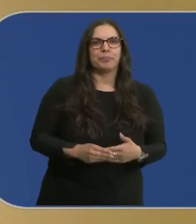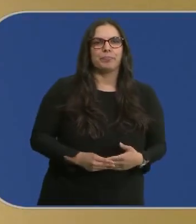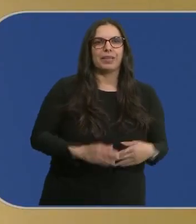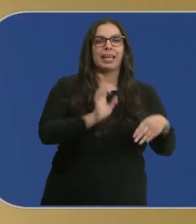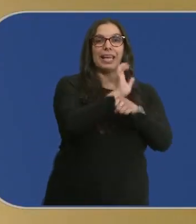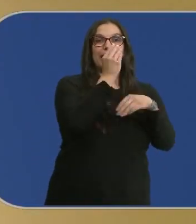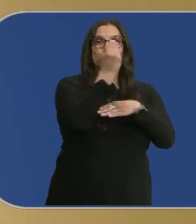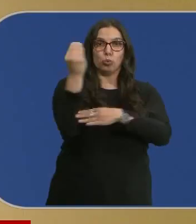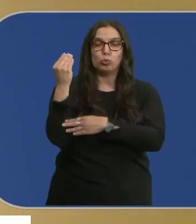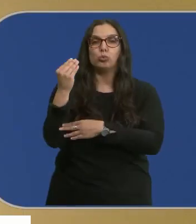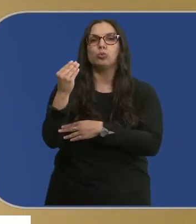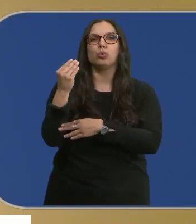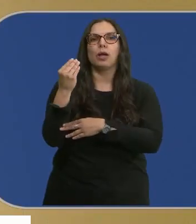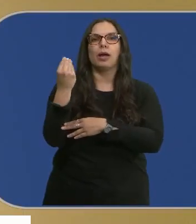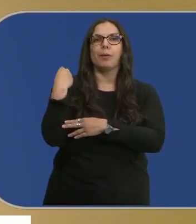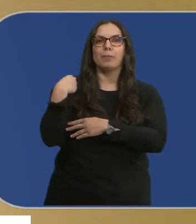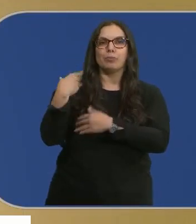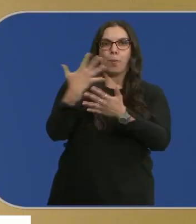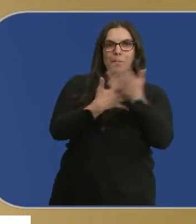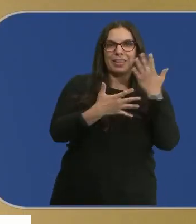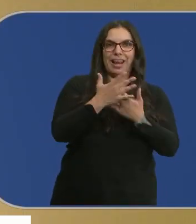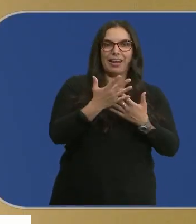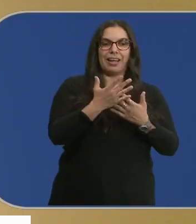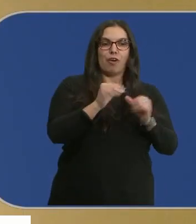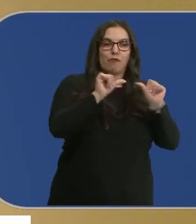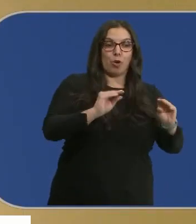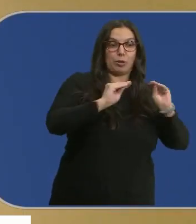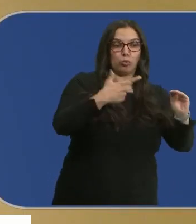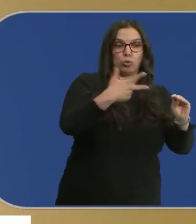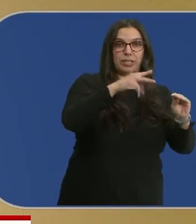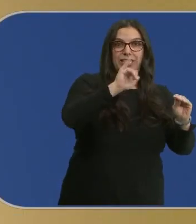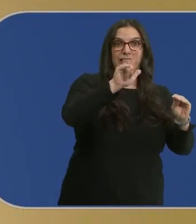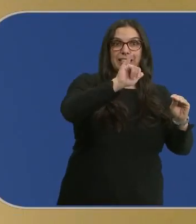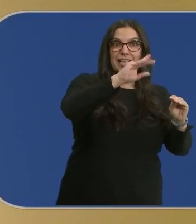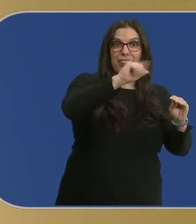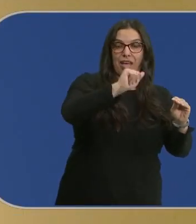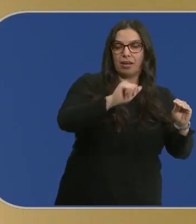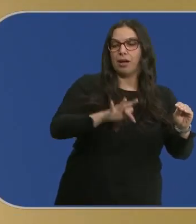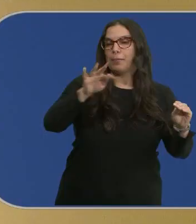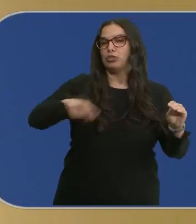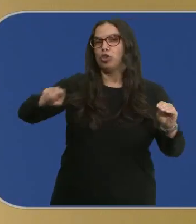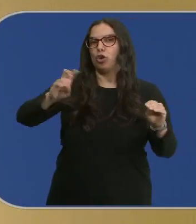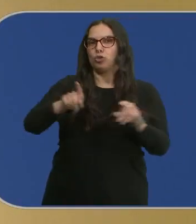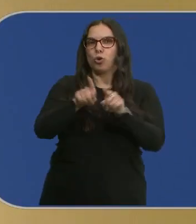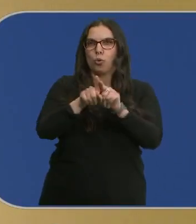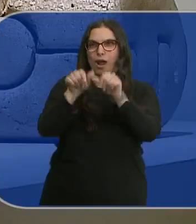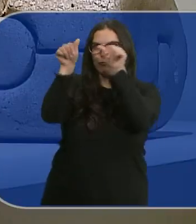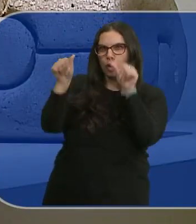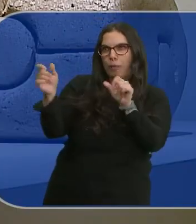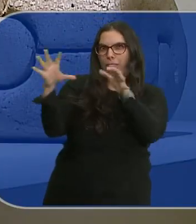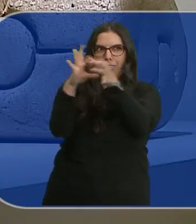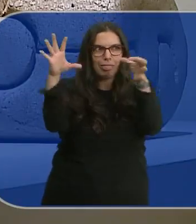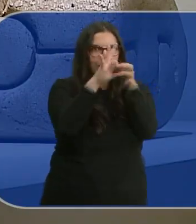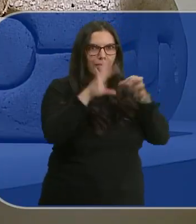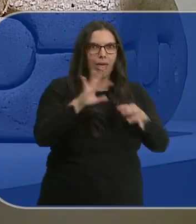manierista, con los primeros hierros de Chillida, pues comparten estas composiciones helicoidales, de puntos de fugas abiertos.